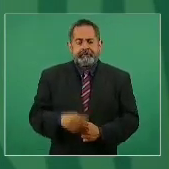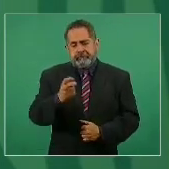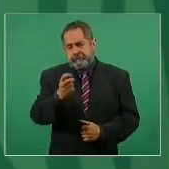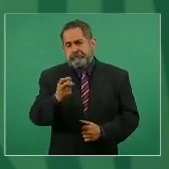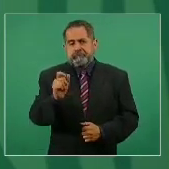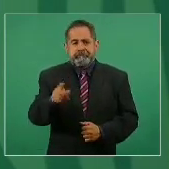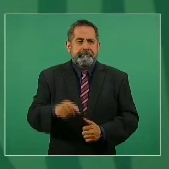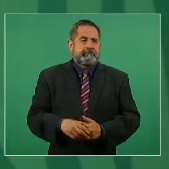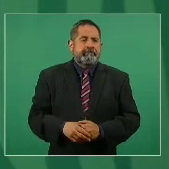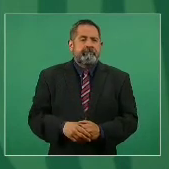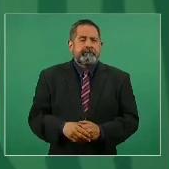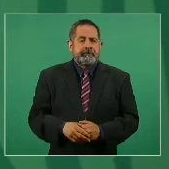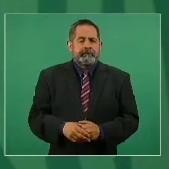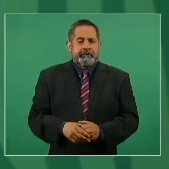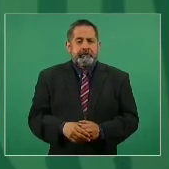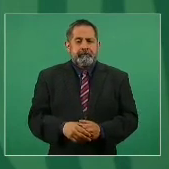Entonces,